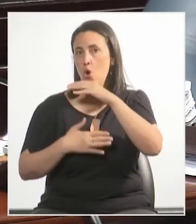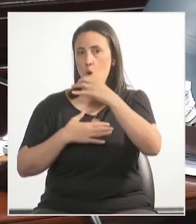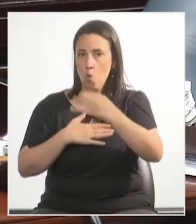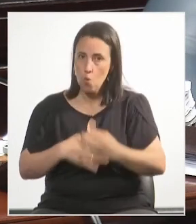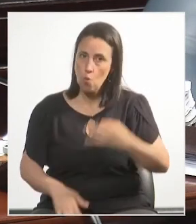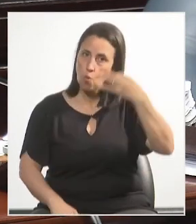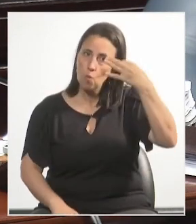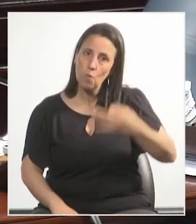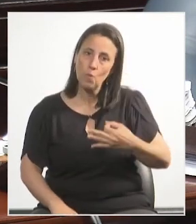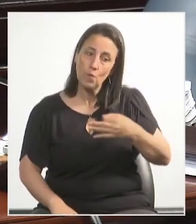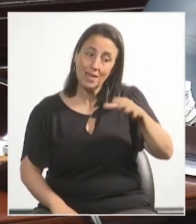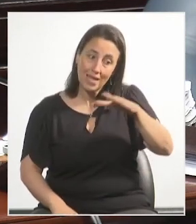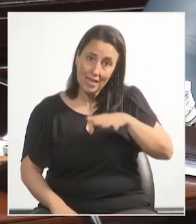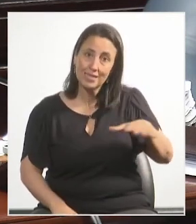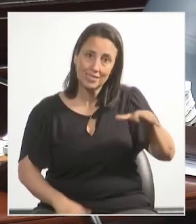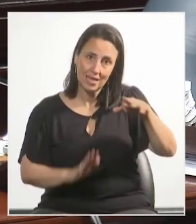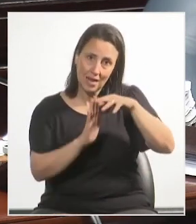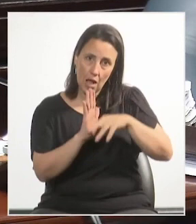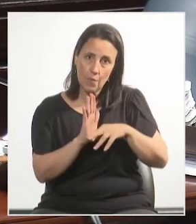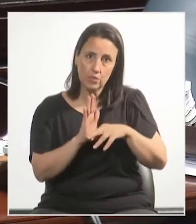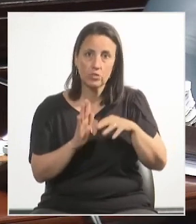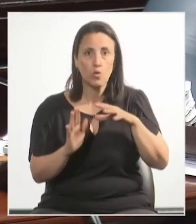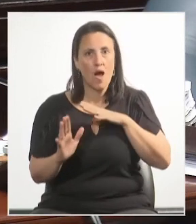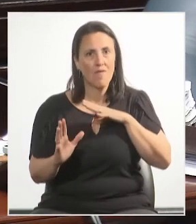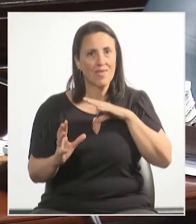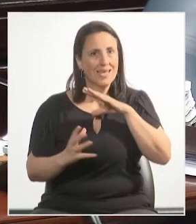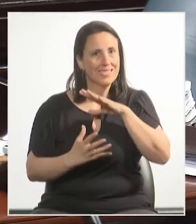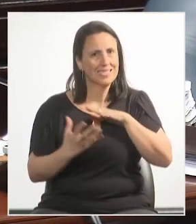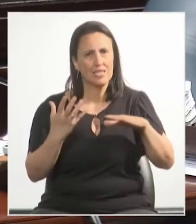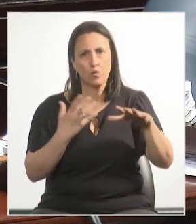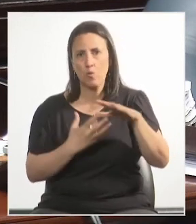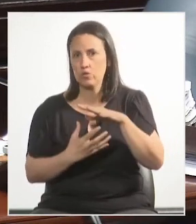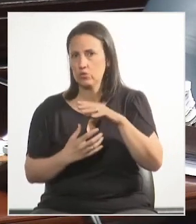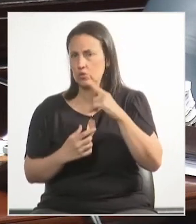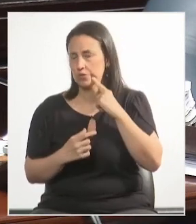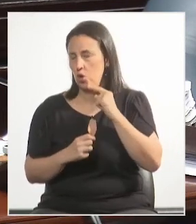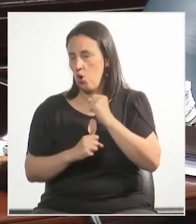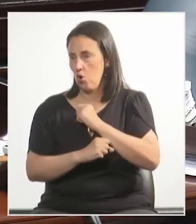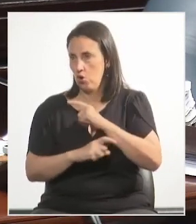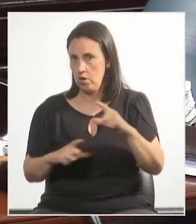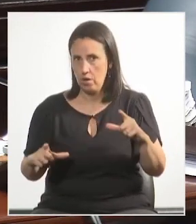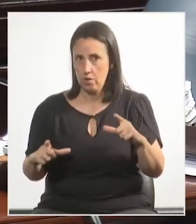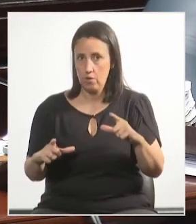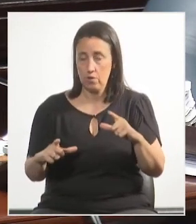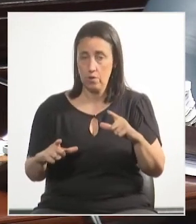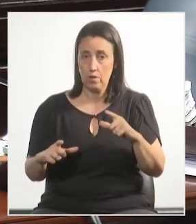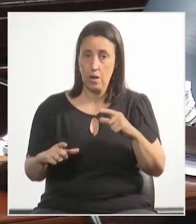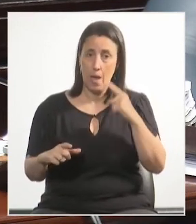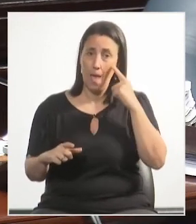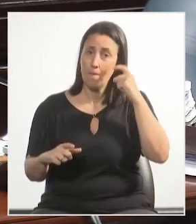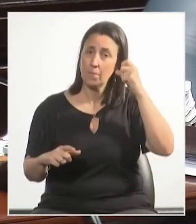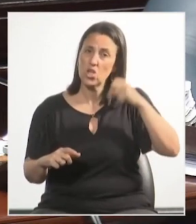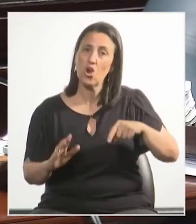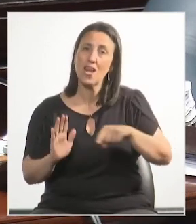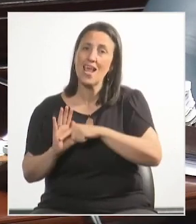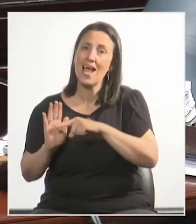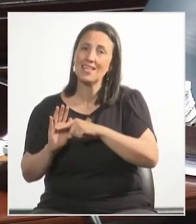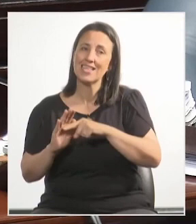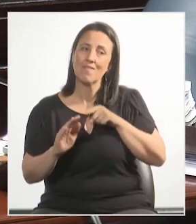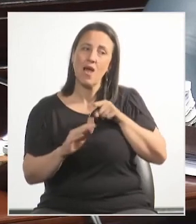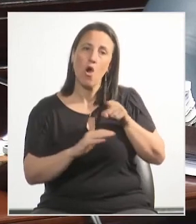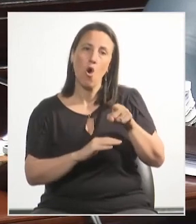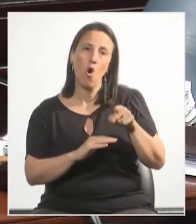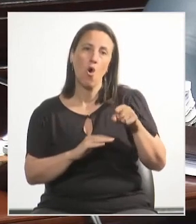haber existido la atmósfera de una abrumadora aquiescencia social. El prejuicio antijudío,